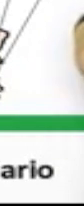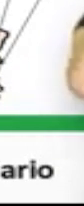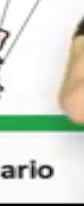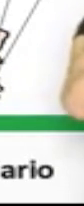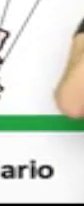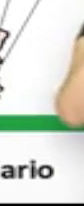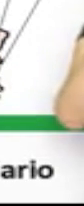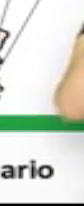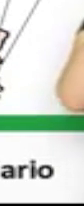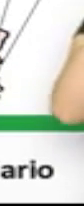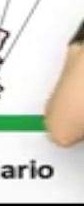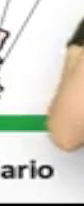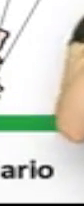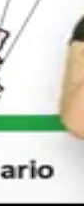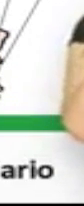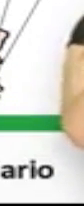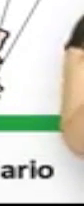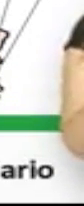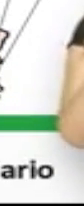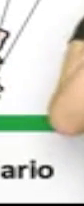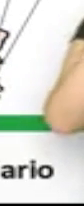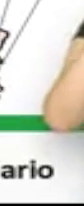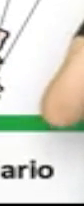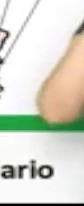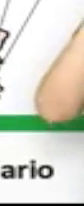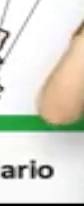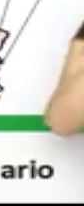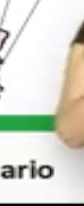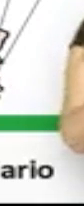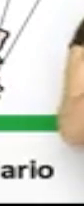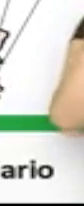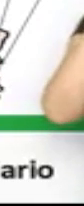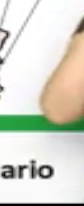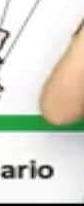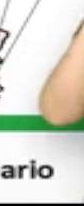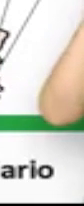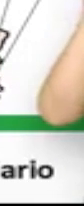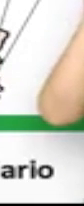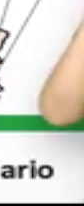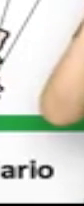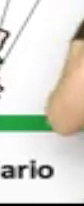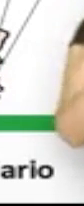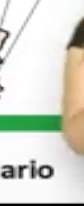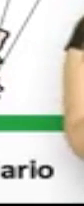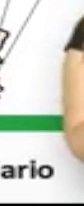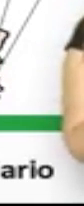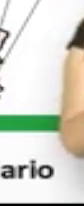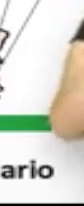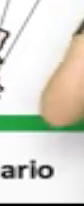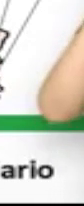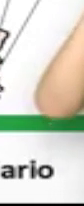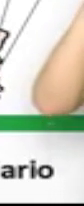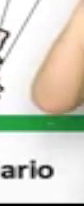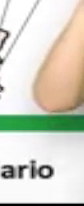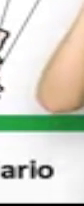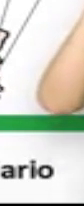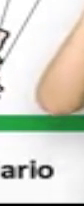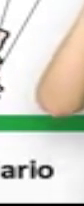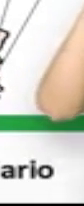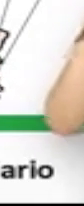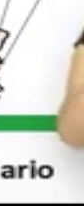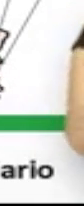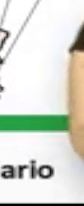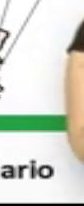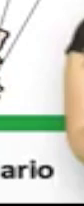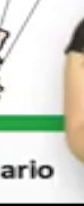26 personas 2 en aquismón 3 en koxka tlán 10 en tankan wits 1 en san vicente 1 en tampamolón 4 en